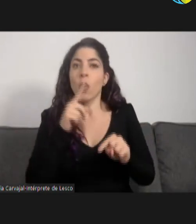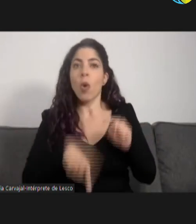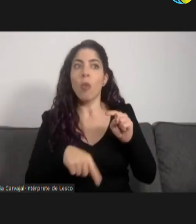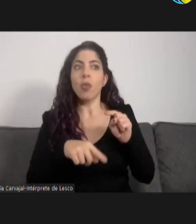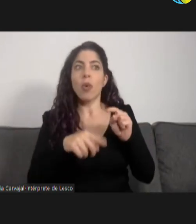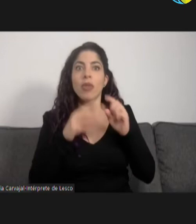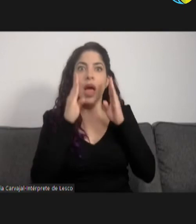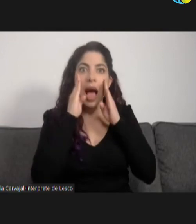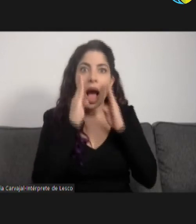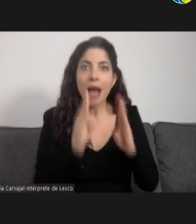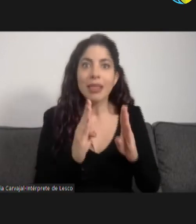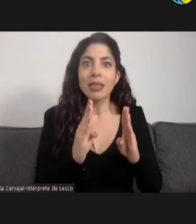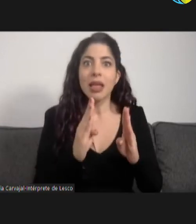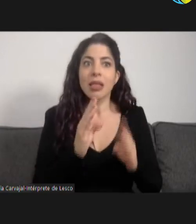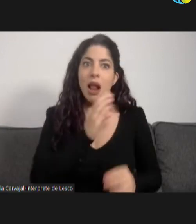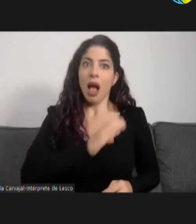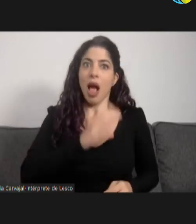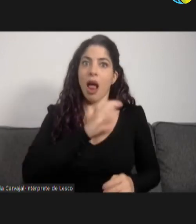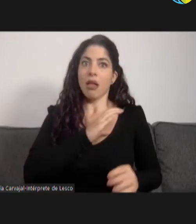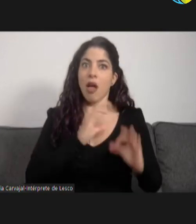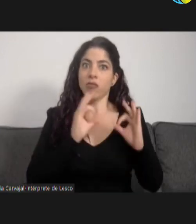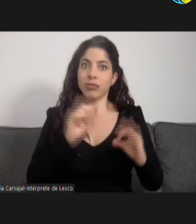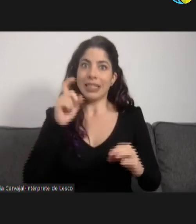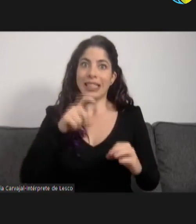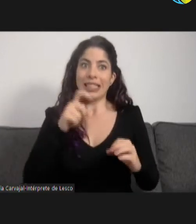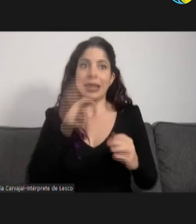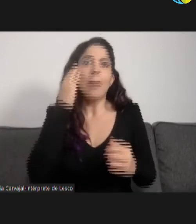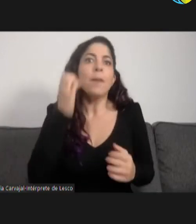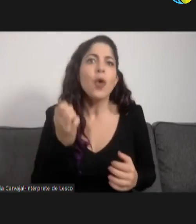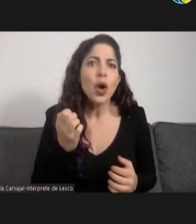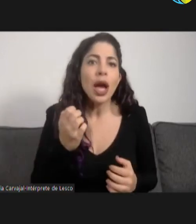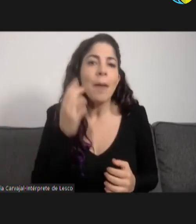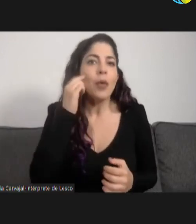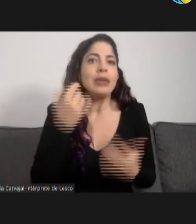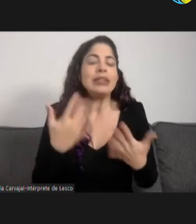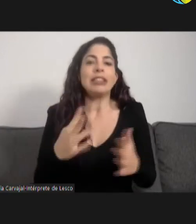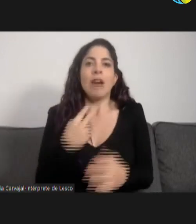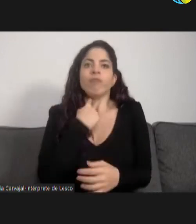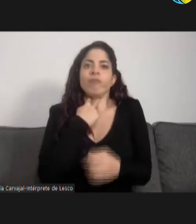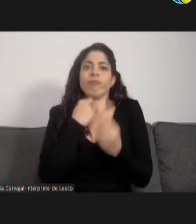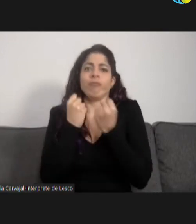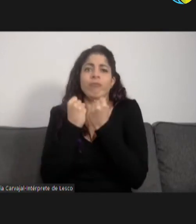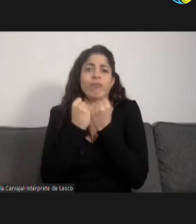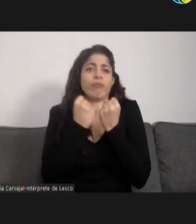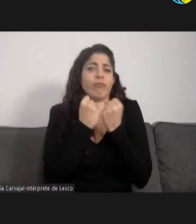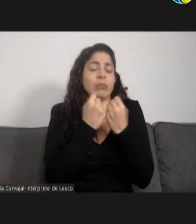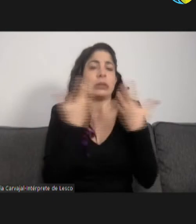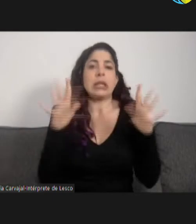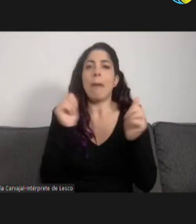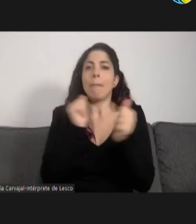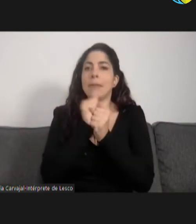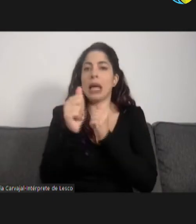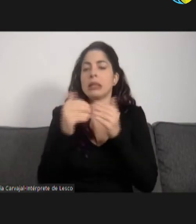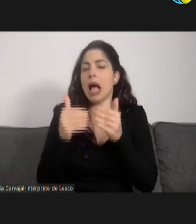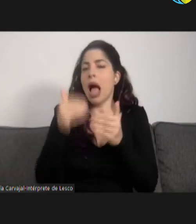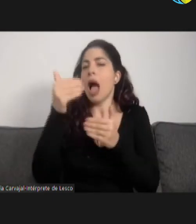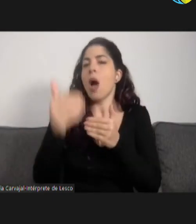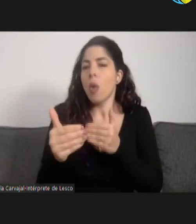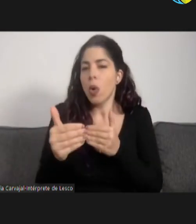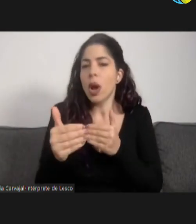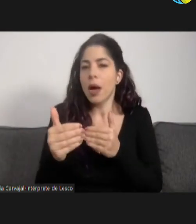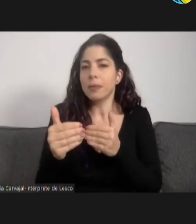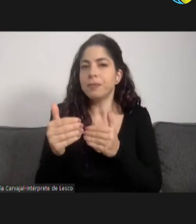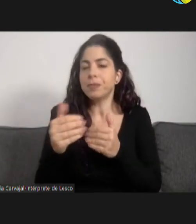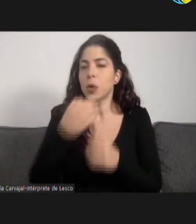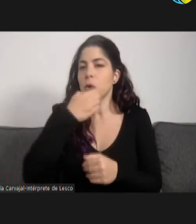la calidad necesaria, porque ya está sobrepasado la capacidad hospitalaria. Ahora